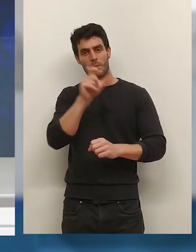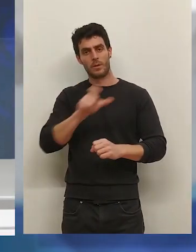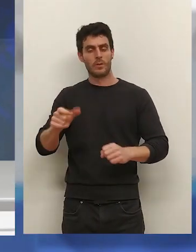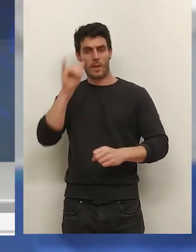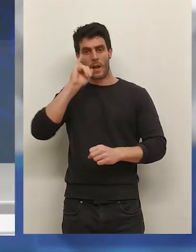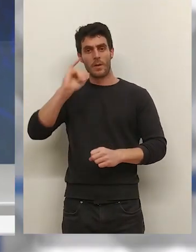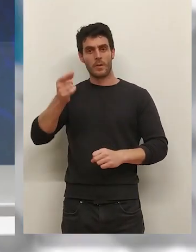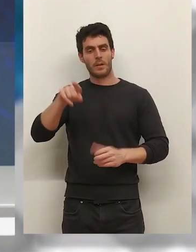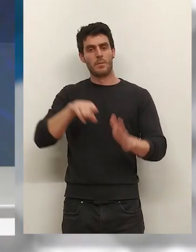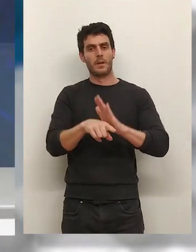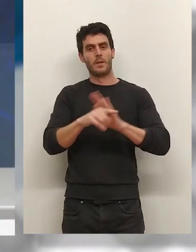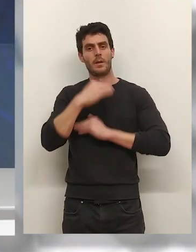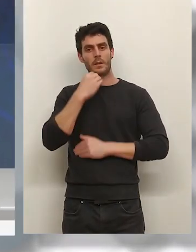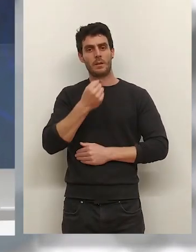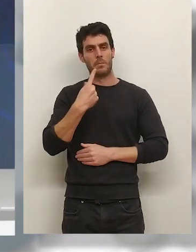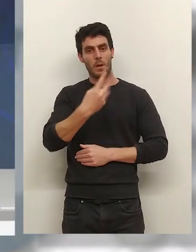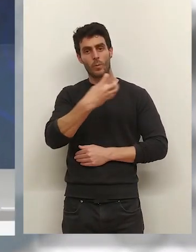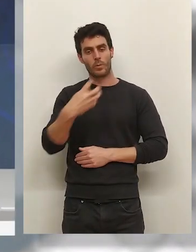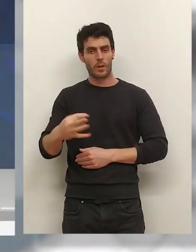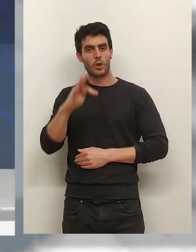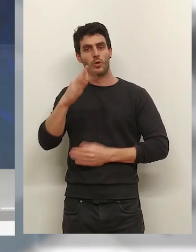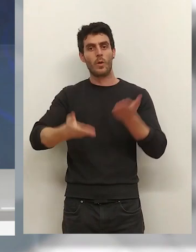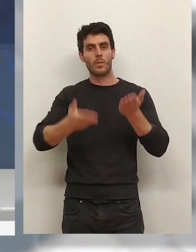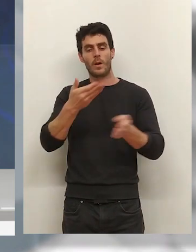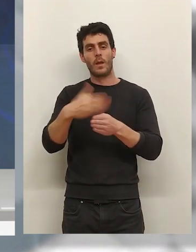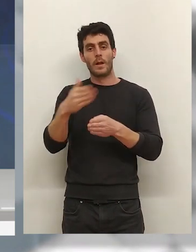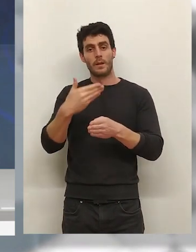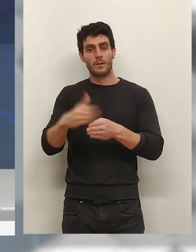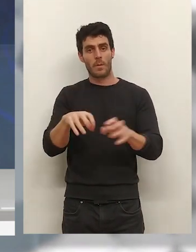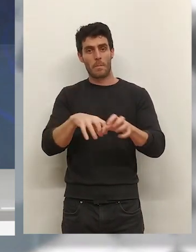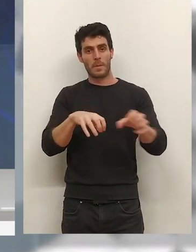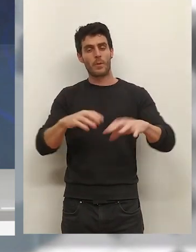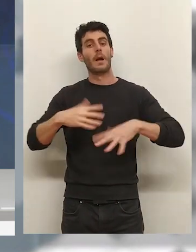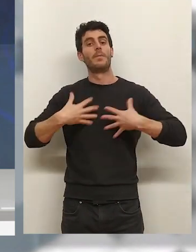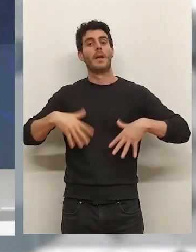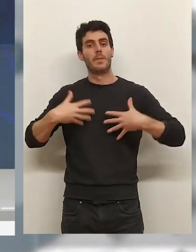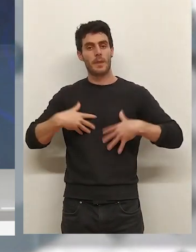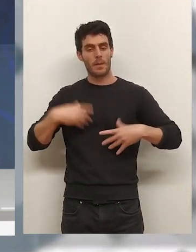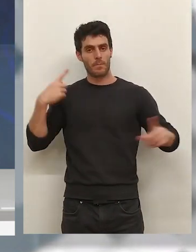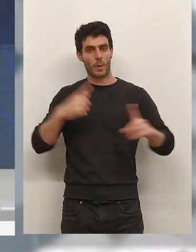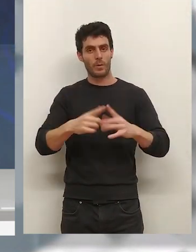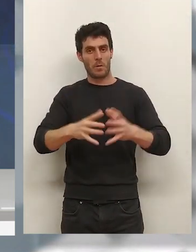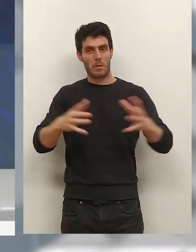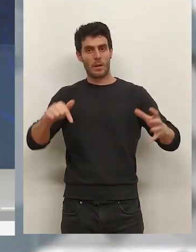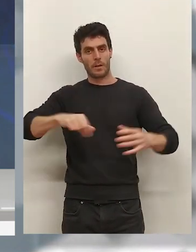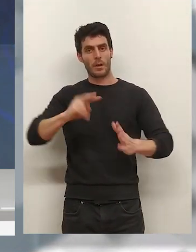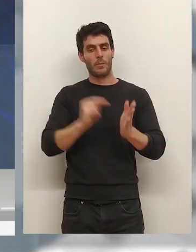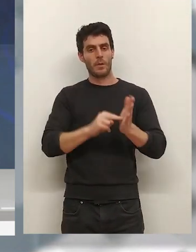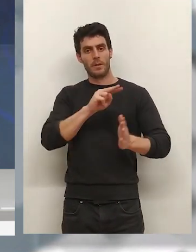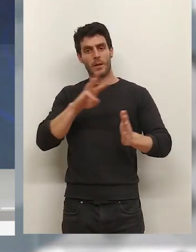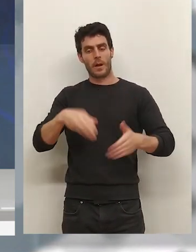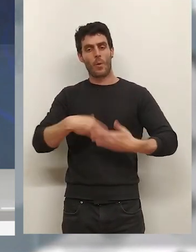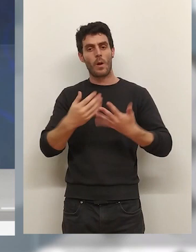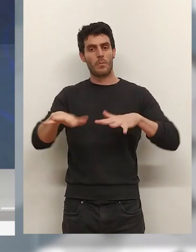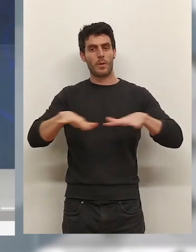250 riojanos y gestionó casi 1.400 toneladas de residuos, la mayoría textiles. Su gran objetivo este